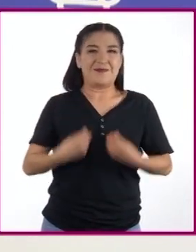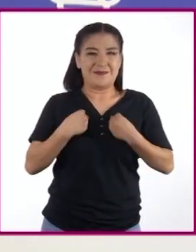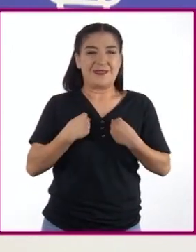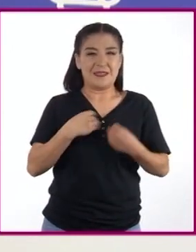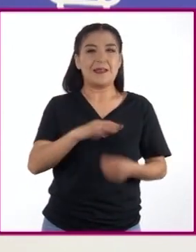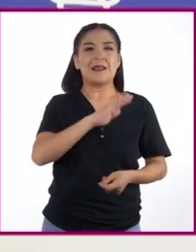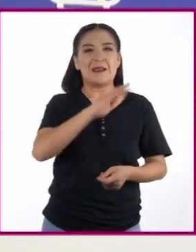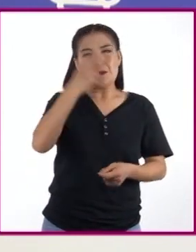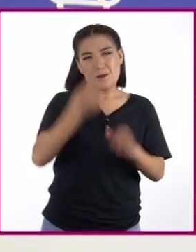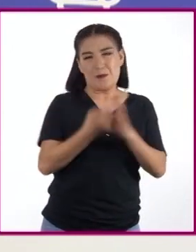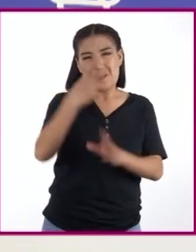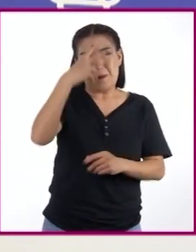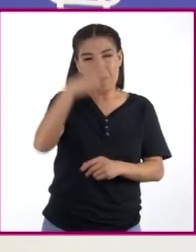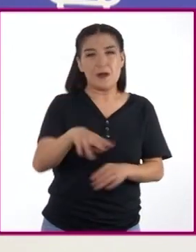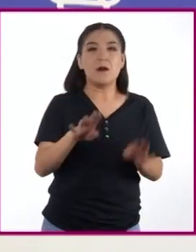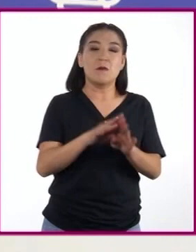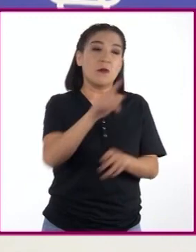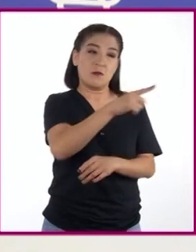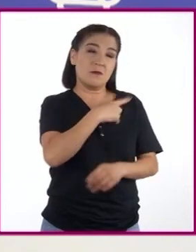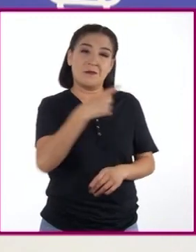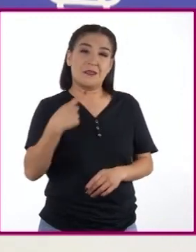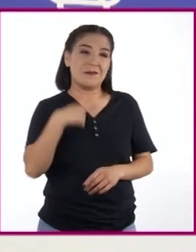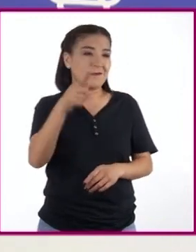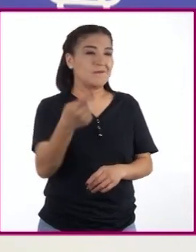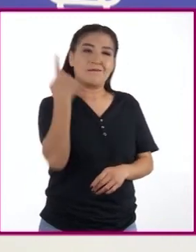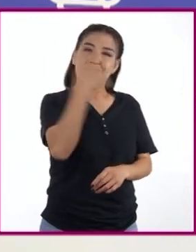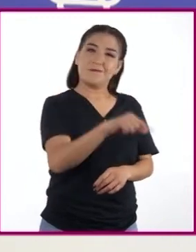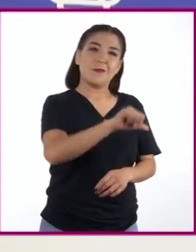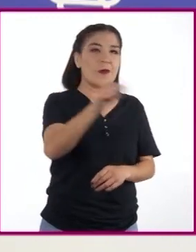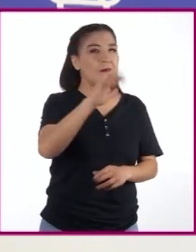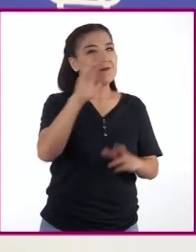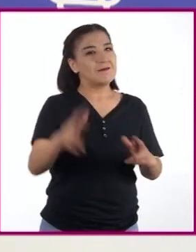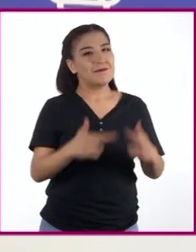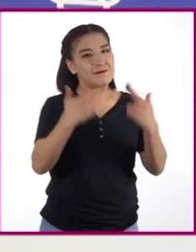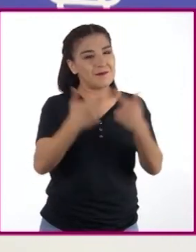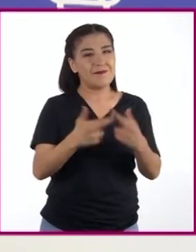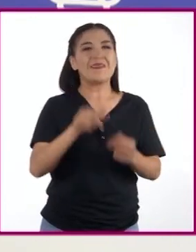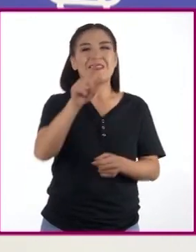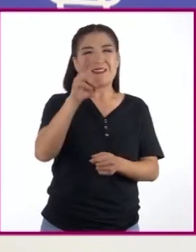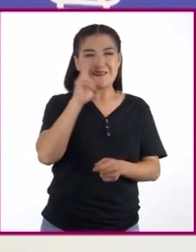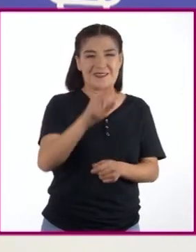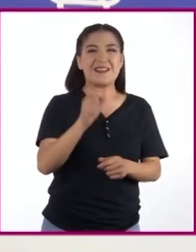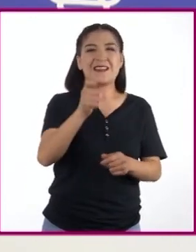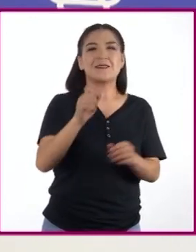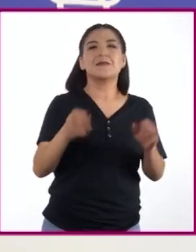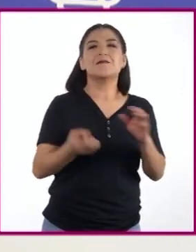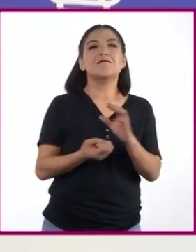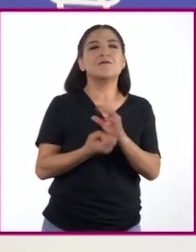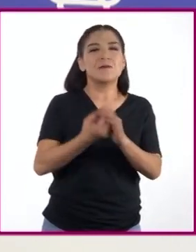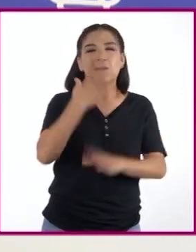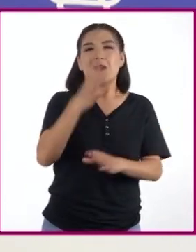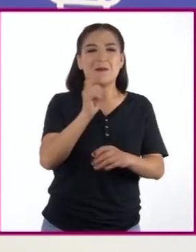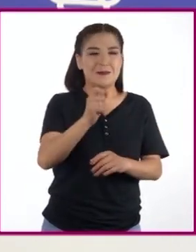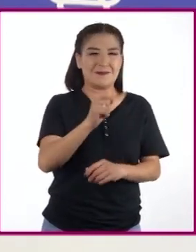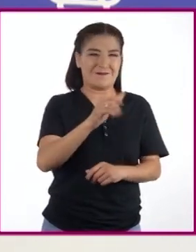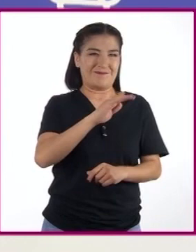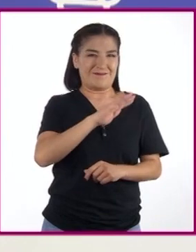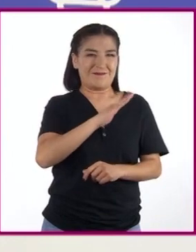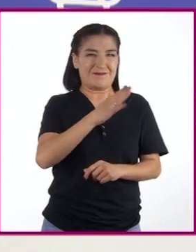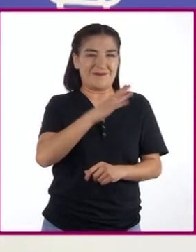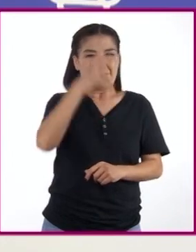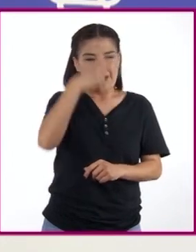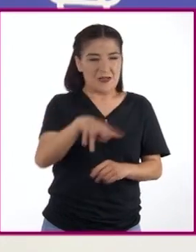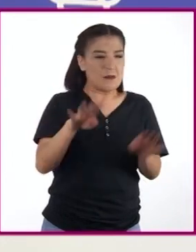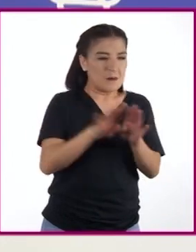se cristianizaran. Como han podido aprender, en los inicios de Nueva España ocurrió la migración